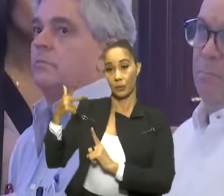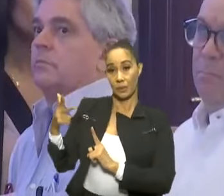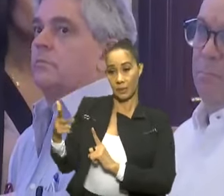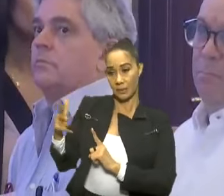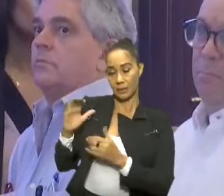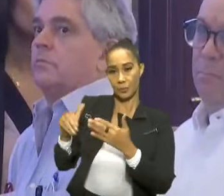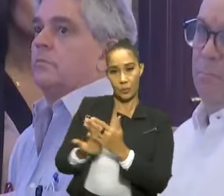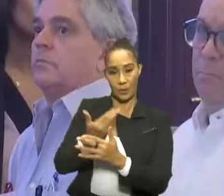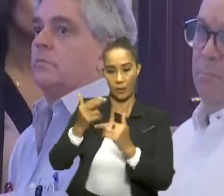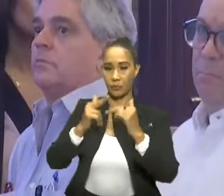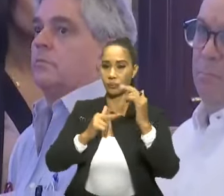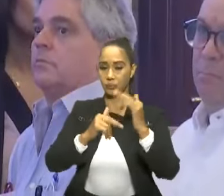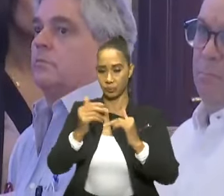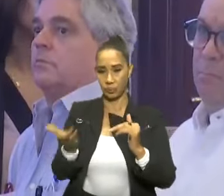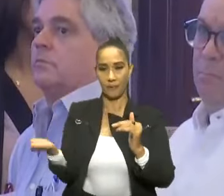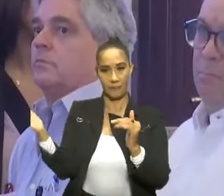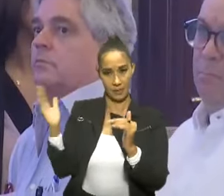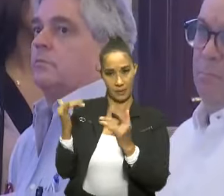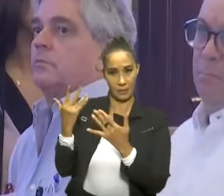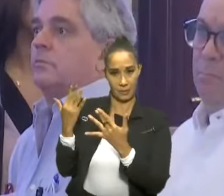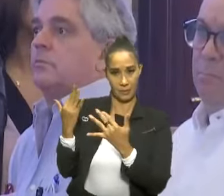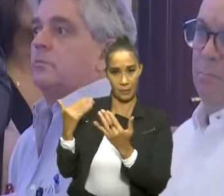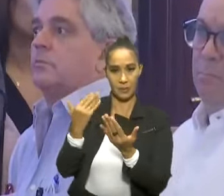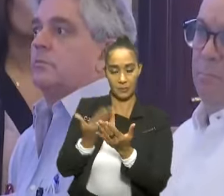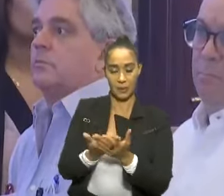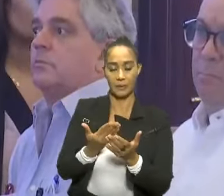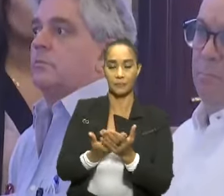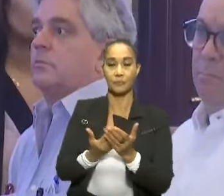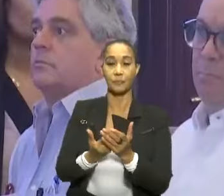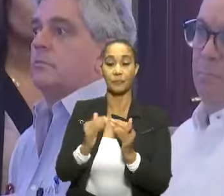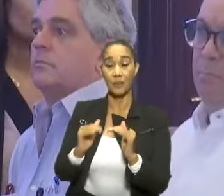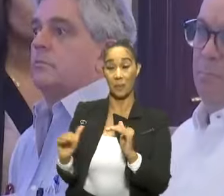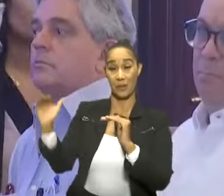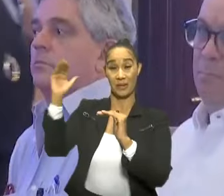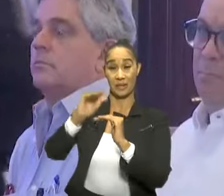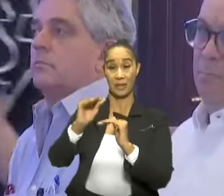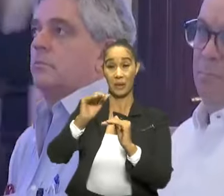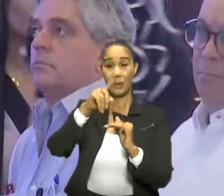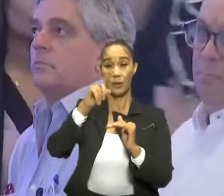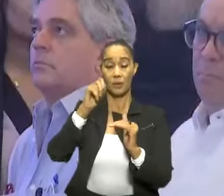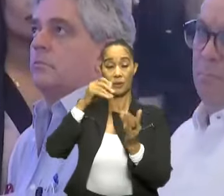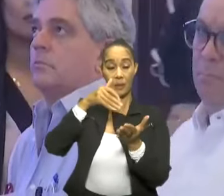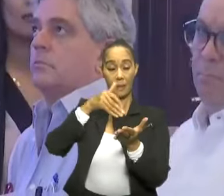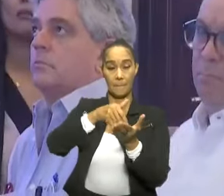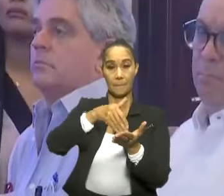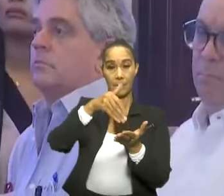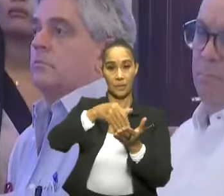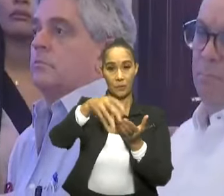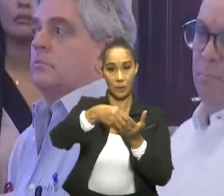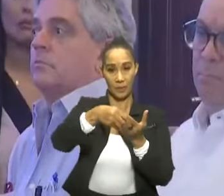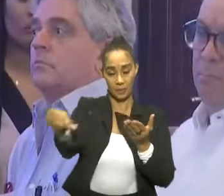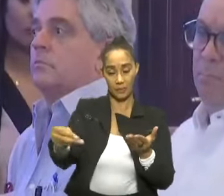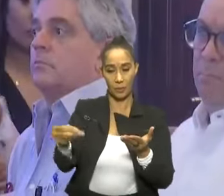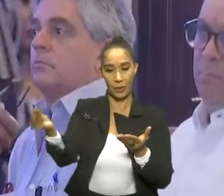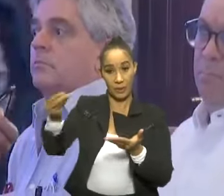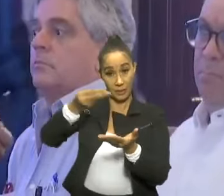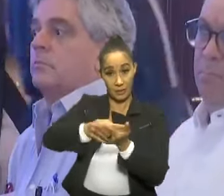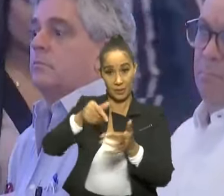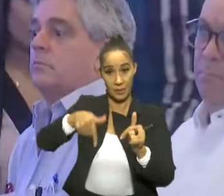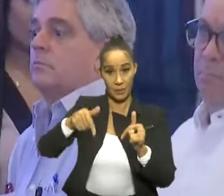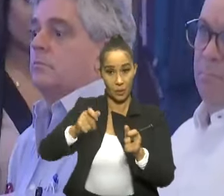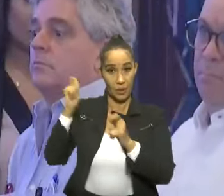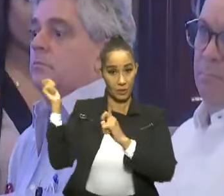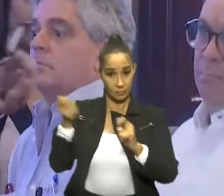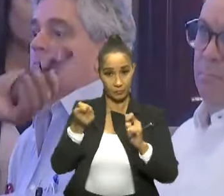academias nuevas que van a venir, o sea que estamos por arriba de los 100 millones de dólares en inversión y